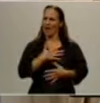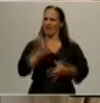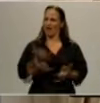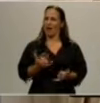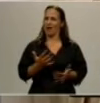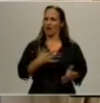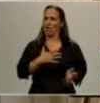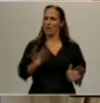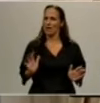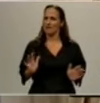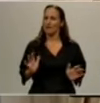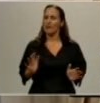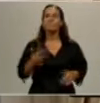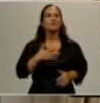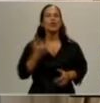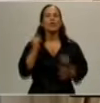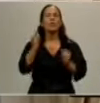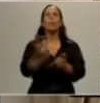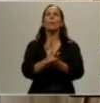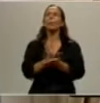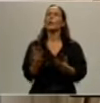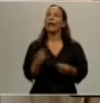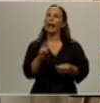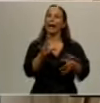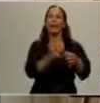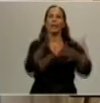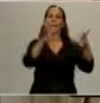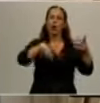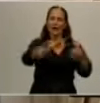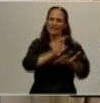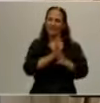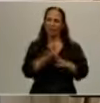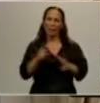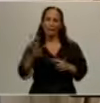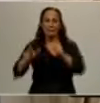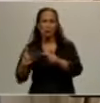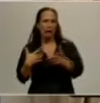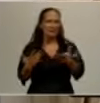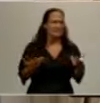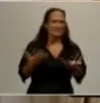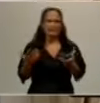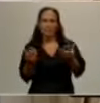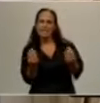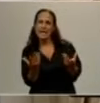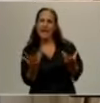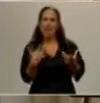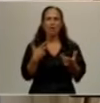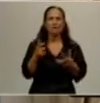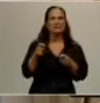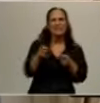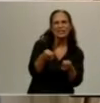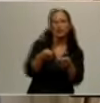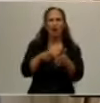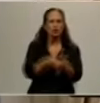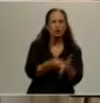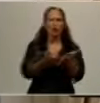se tenga sitiada a la democracia con el miedo y la extorsión, ni tampoco se extienda una mancha